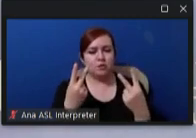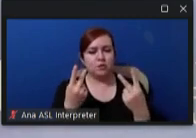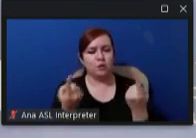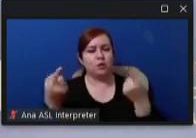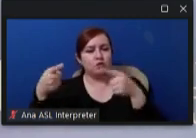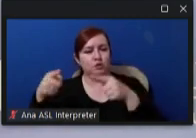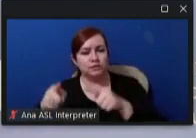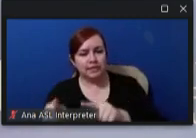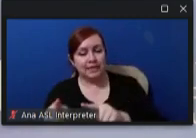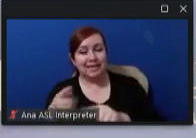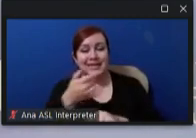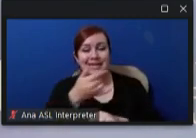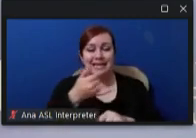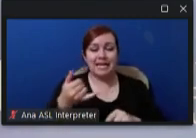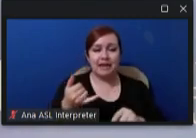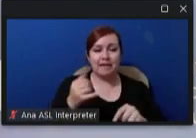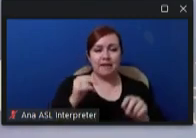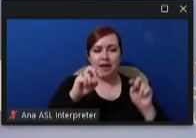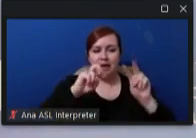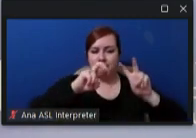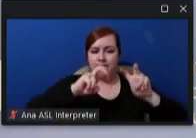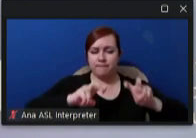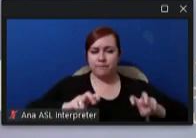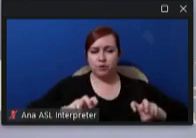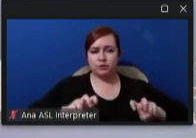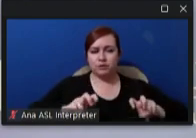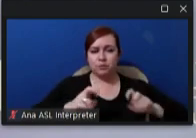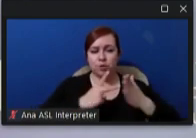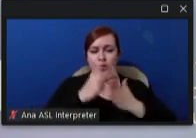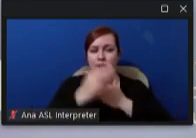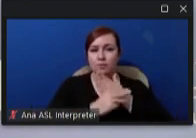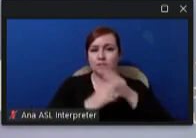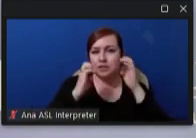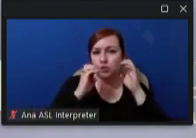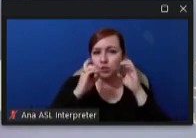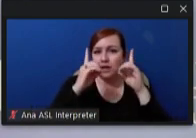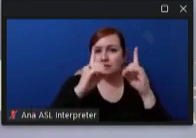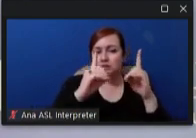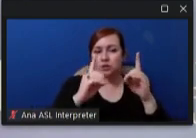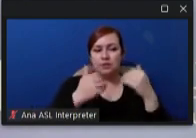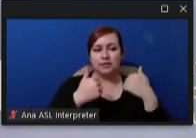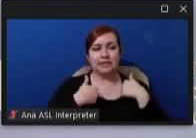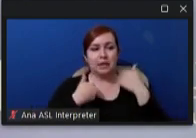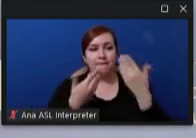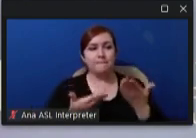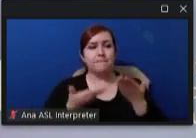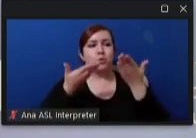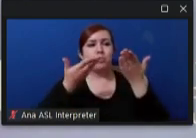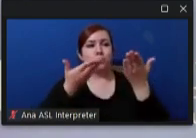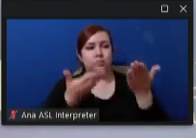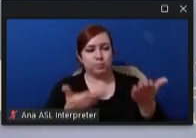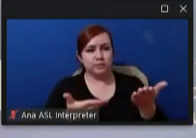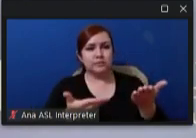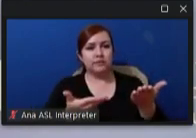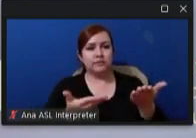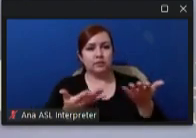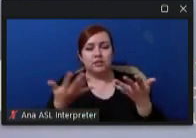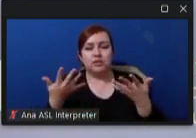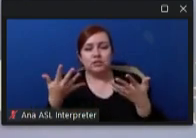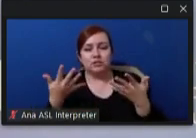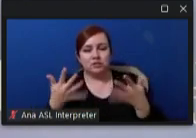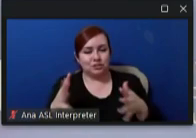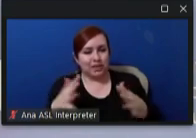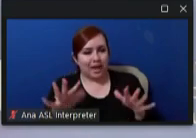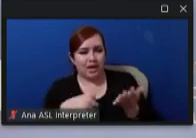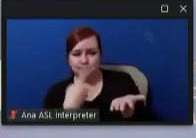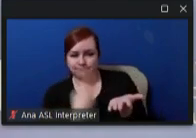tienen como propósito, como objetivo, también lo planteó ya la compañera de